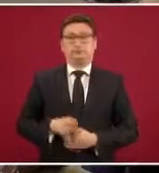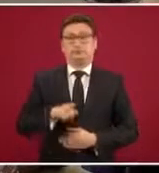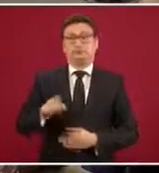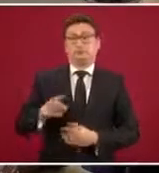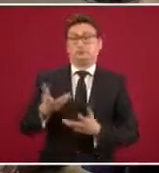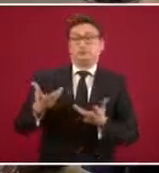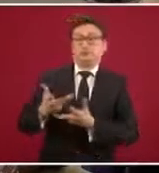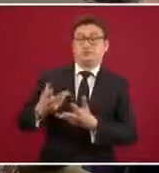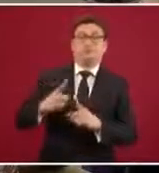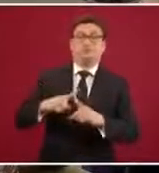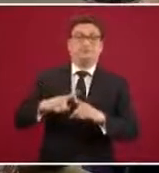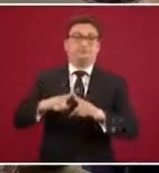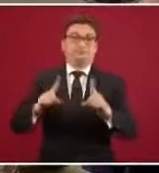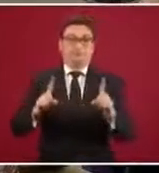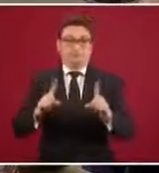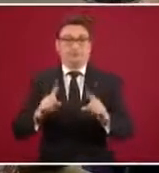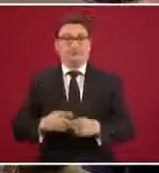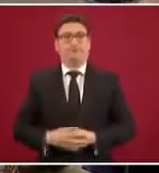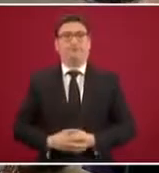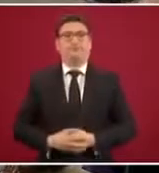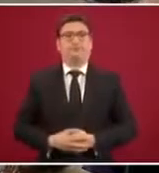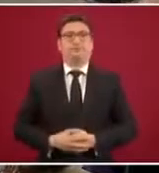acciones, se quedaron